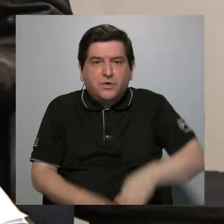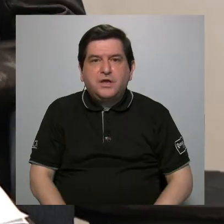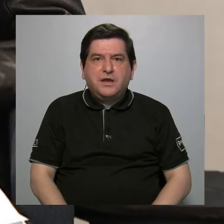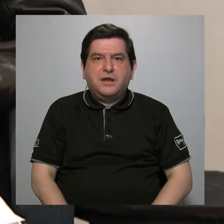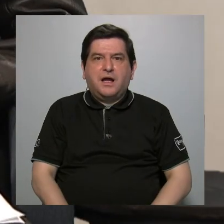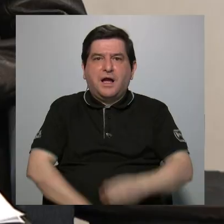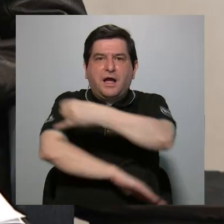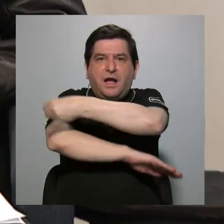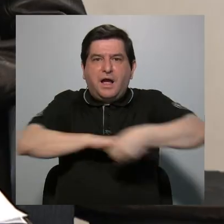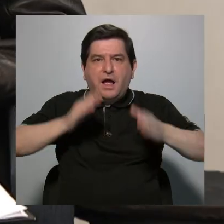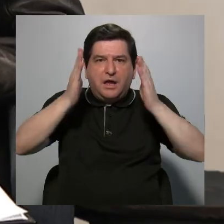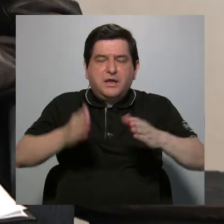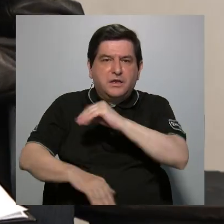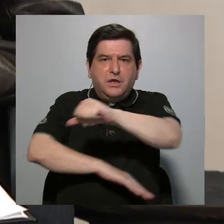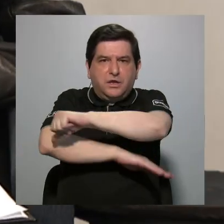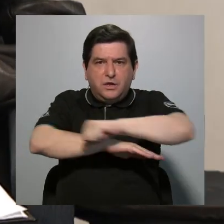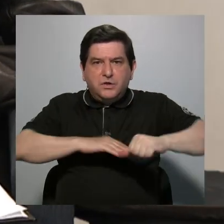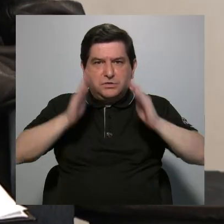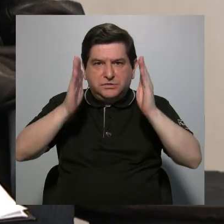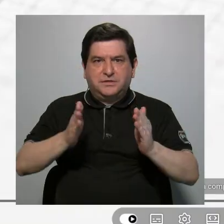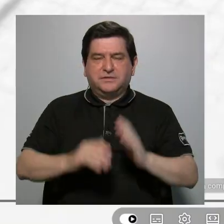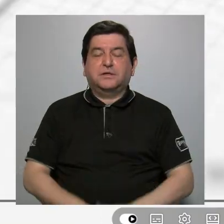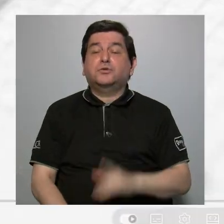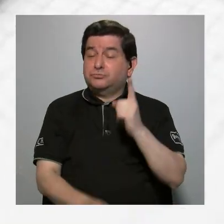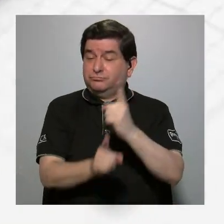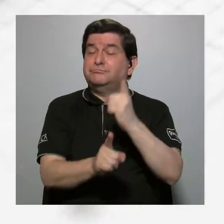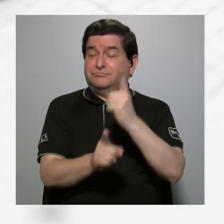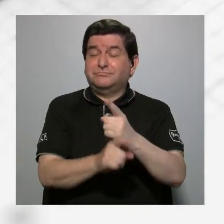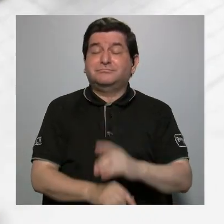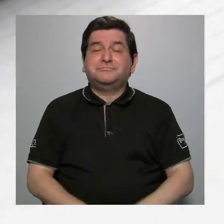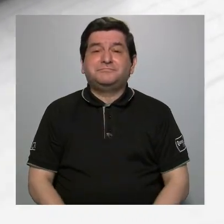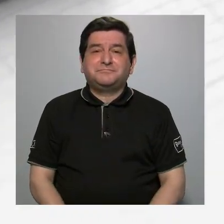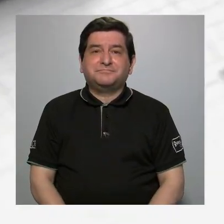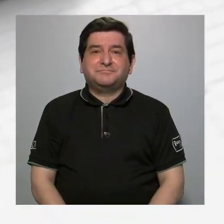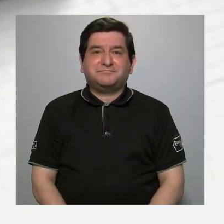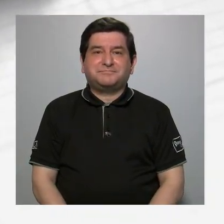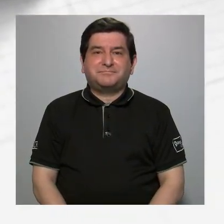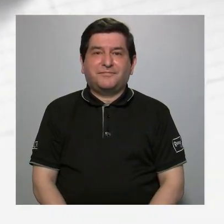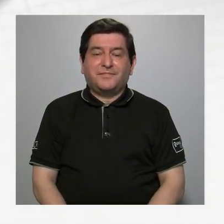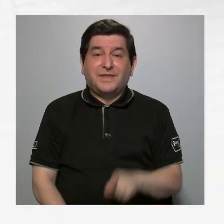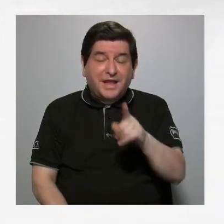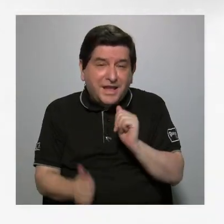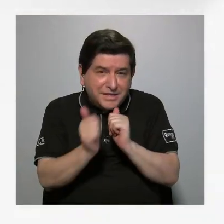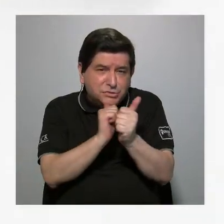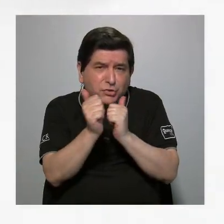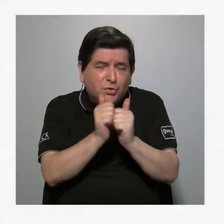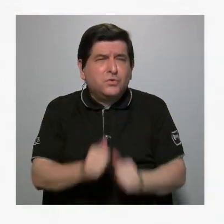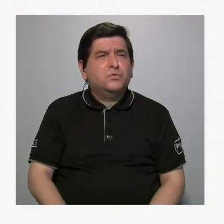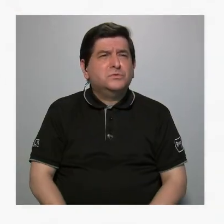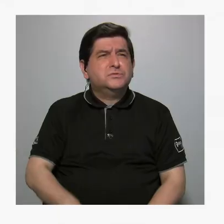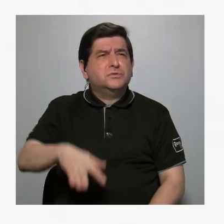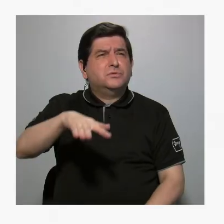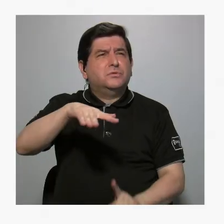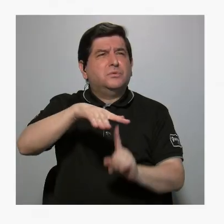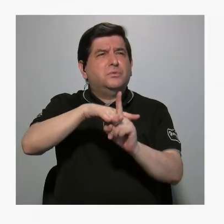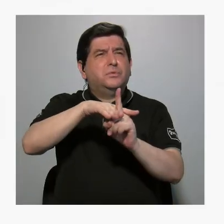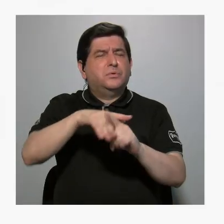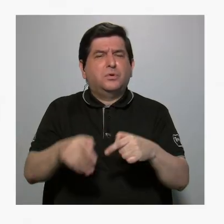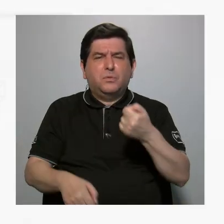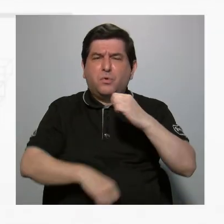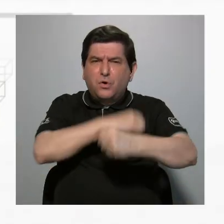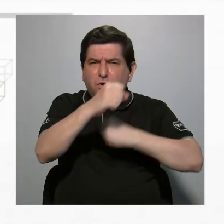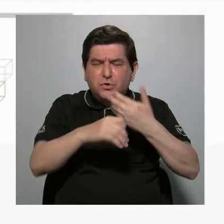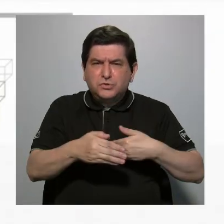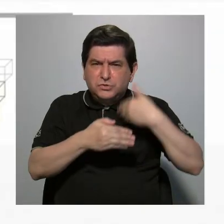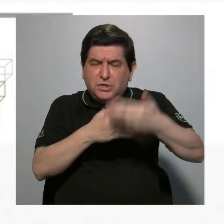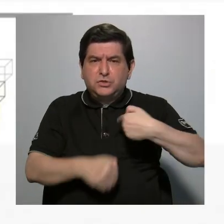albergar a los ingenieros y arquitectos. Sí, correcto. Ese concurso salió muy